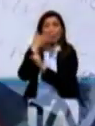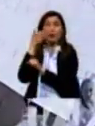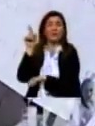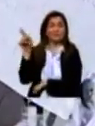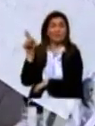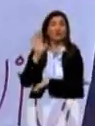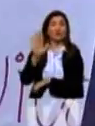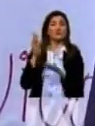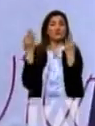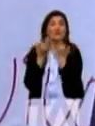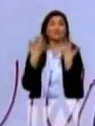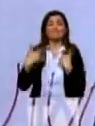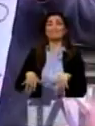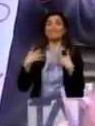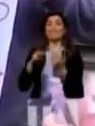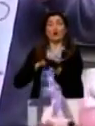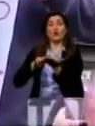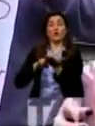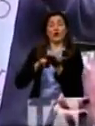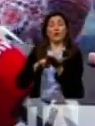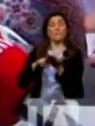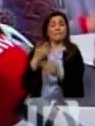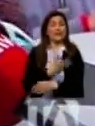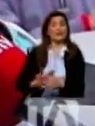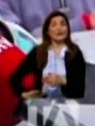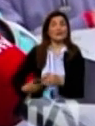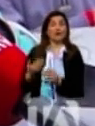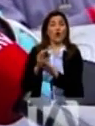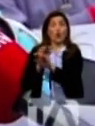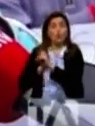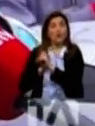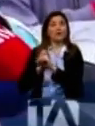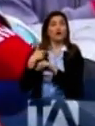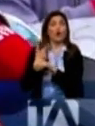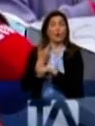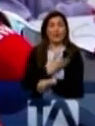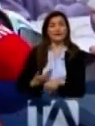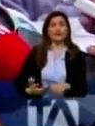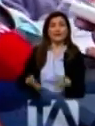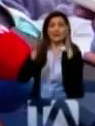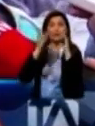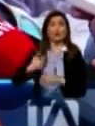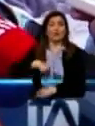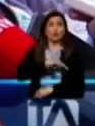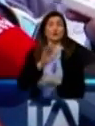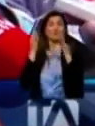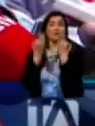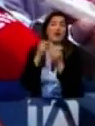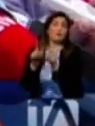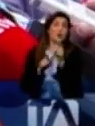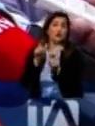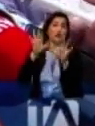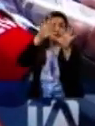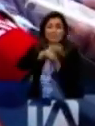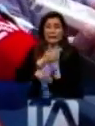Durante esta jornada su pedido concreto fue reunirse con el primer mandatario. Él tiene la obligación como presidente de atendernos a nosotros, la familia de las personas que